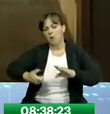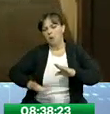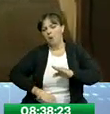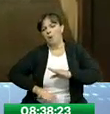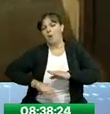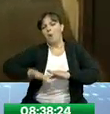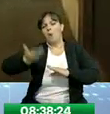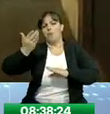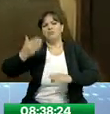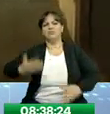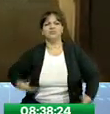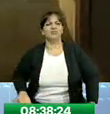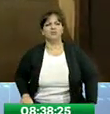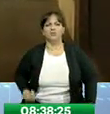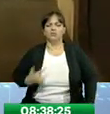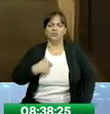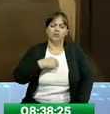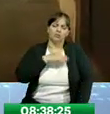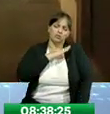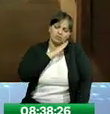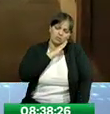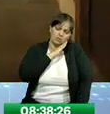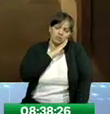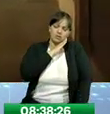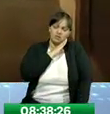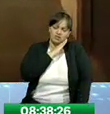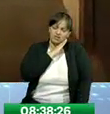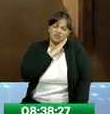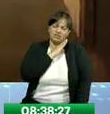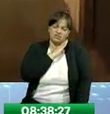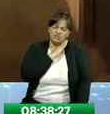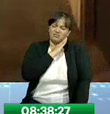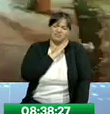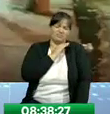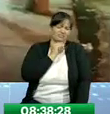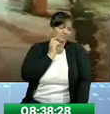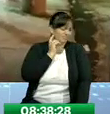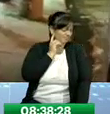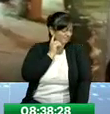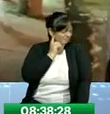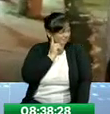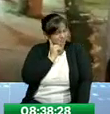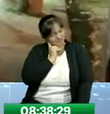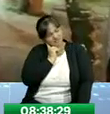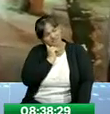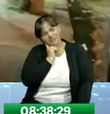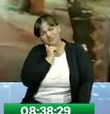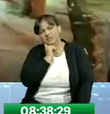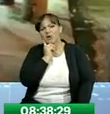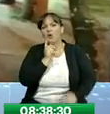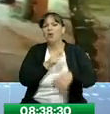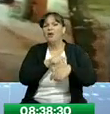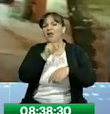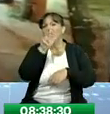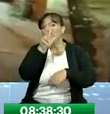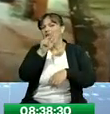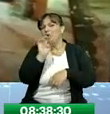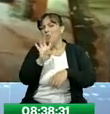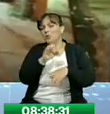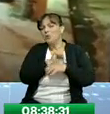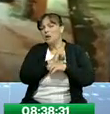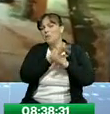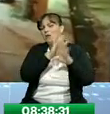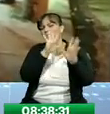las 34 de la madrugada decirles por favor bajen el volumen no si quieren vendernos lo nos oponemos a que vendan sus productos